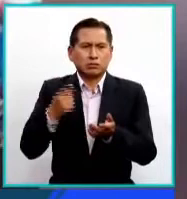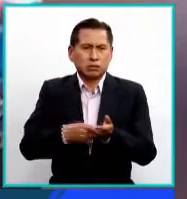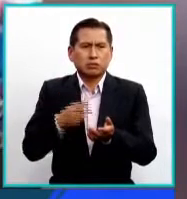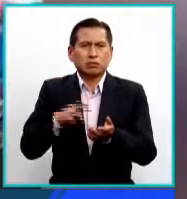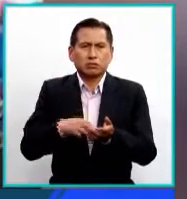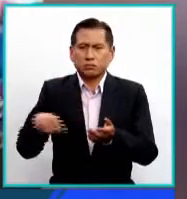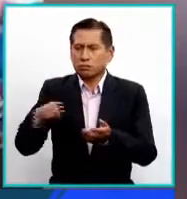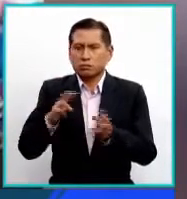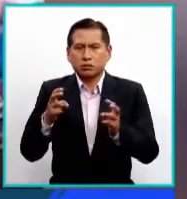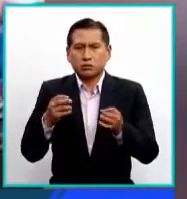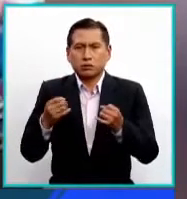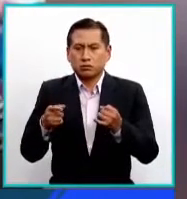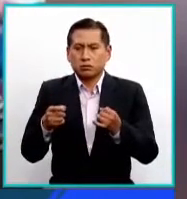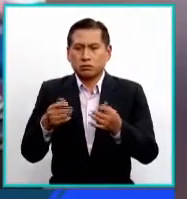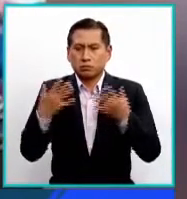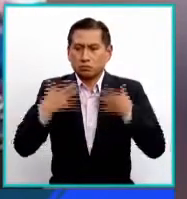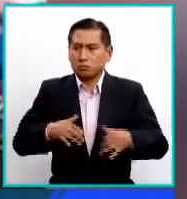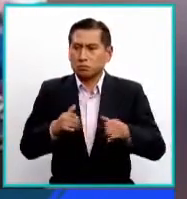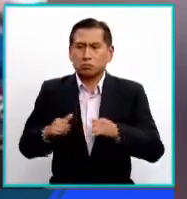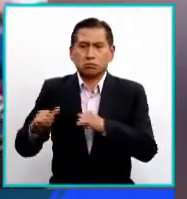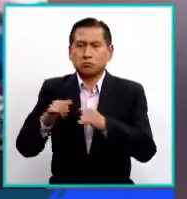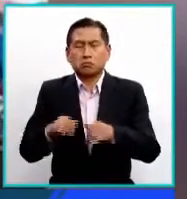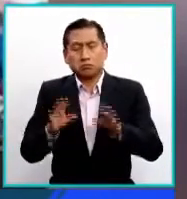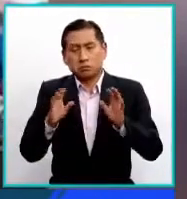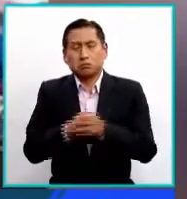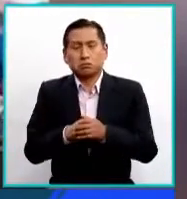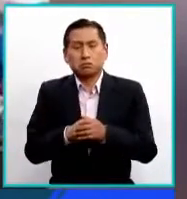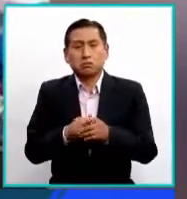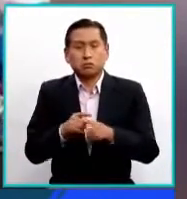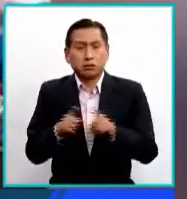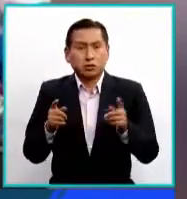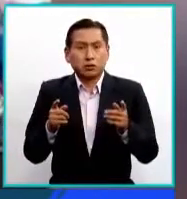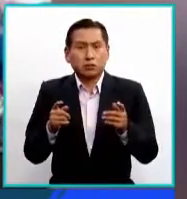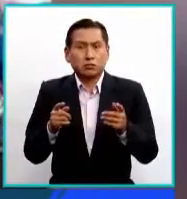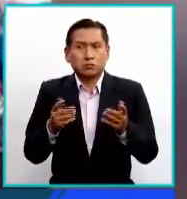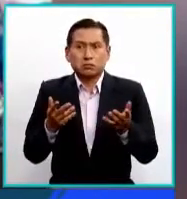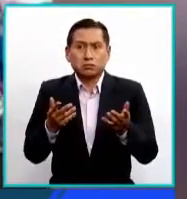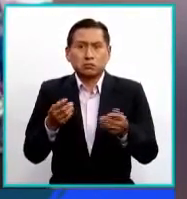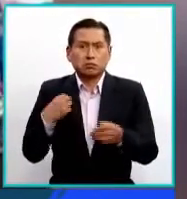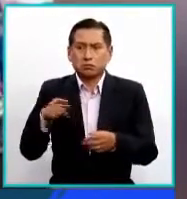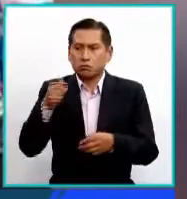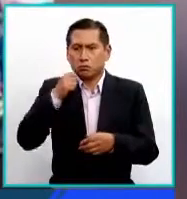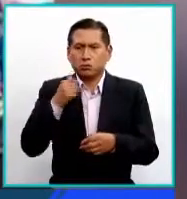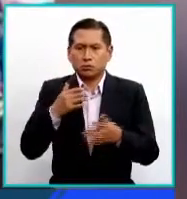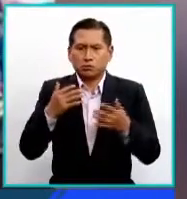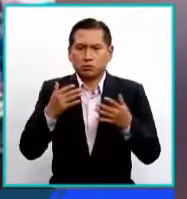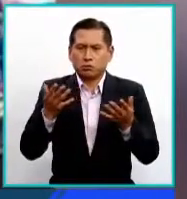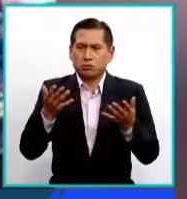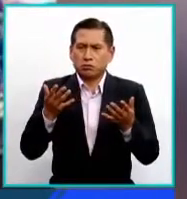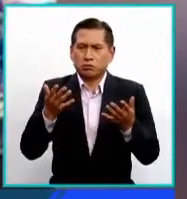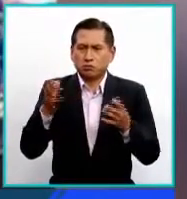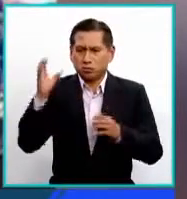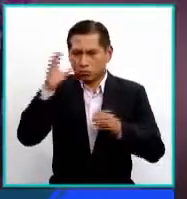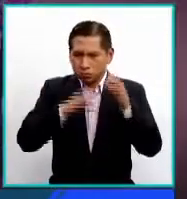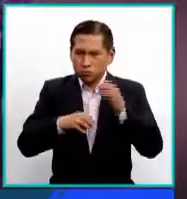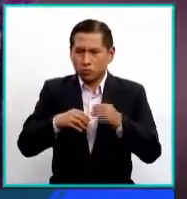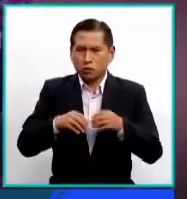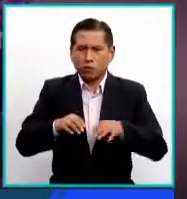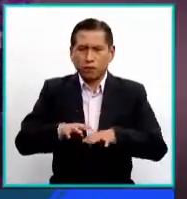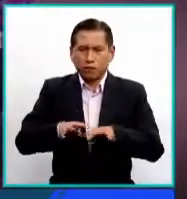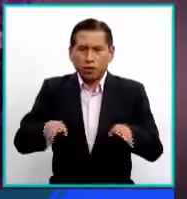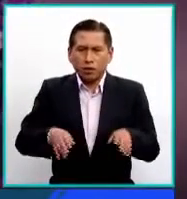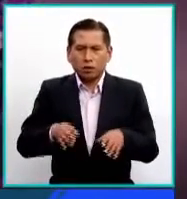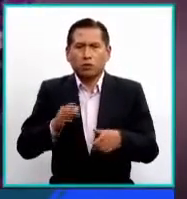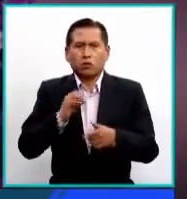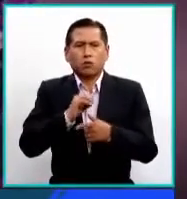el uniforme, digamos, ¿no? Pero igual decíamos, ¿por qué la mujer tendría que buscar una falda o qué sé